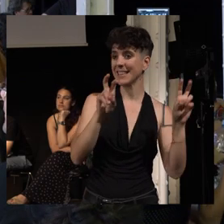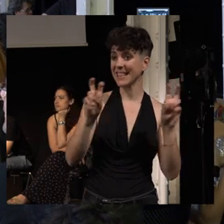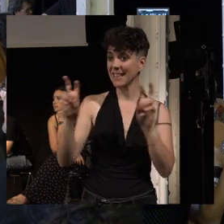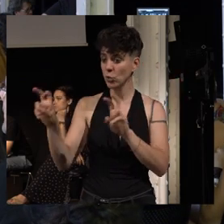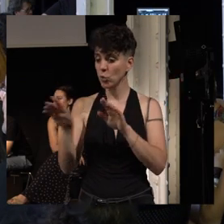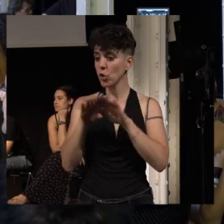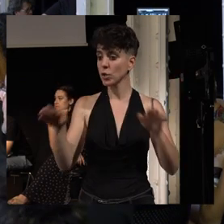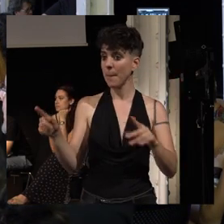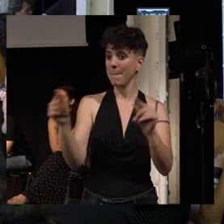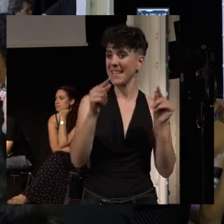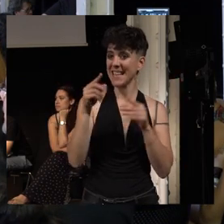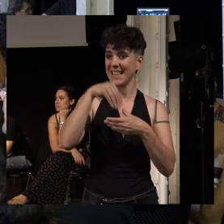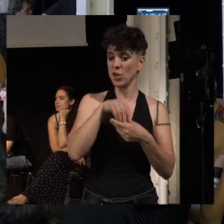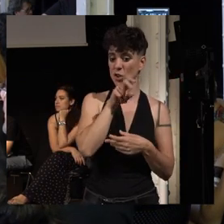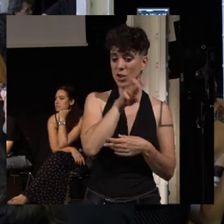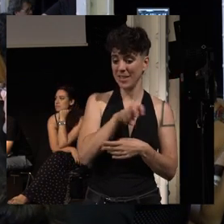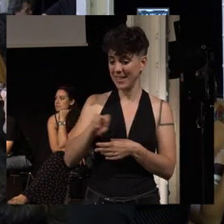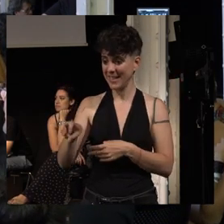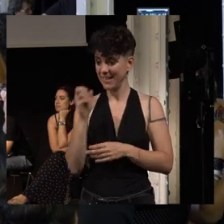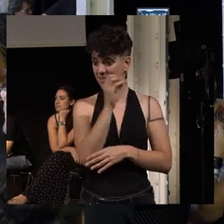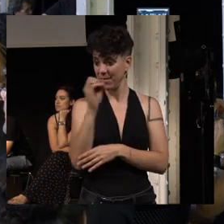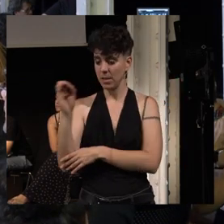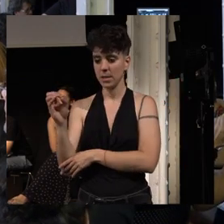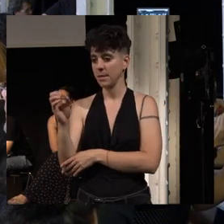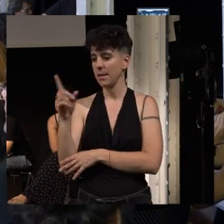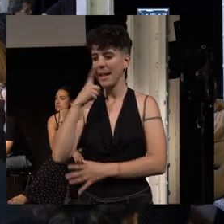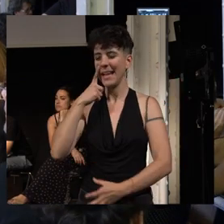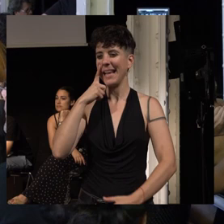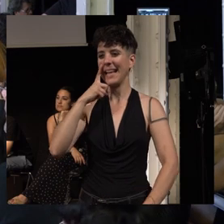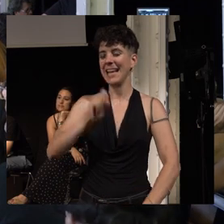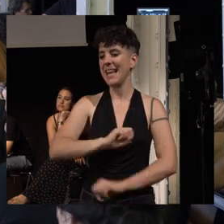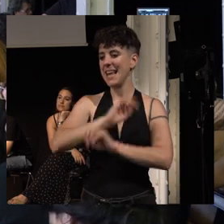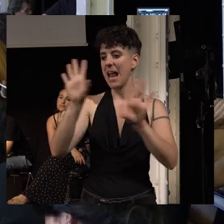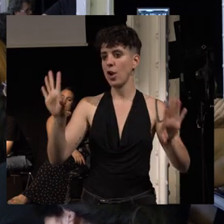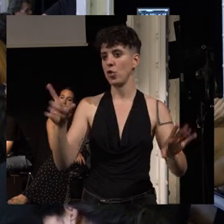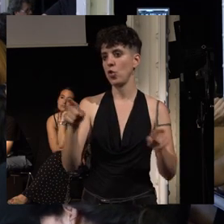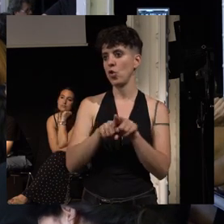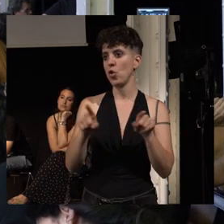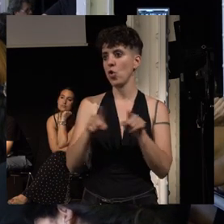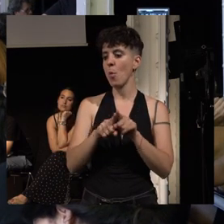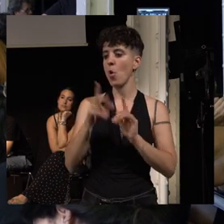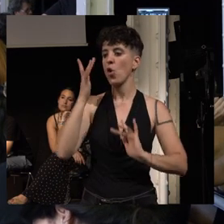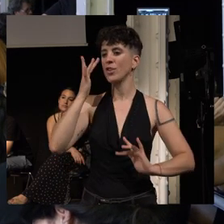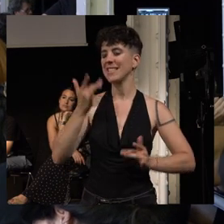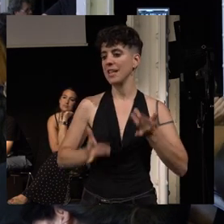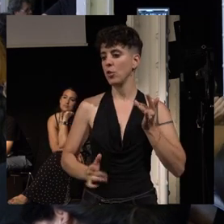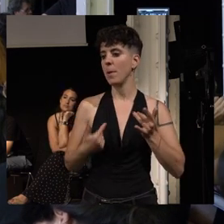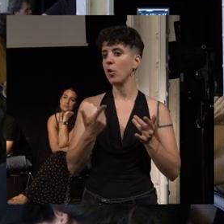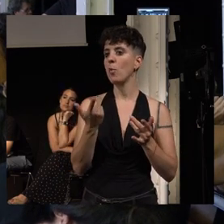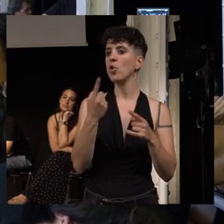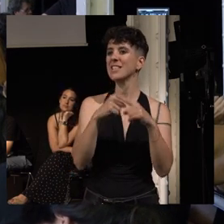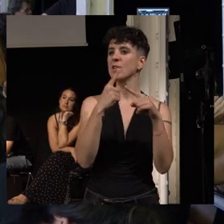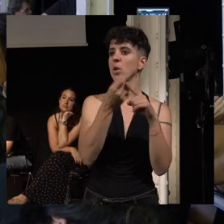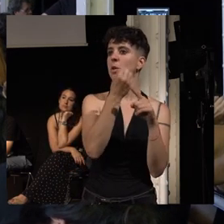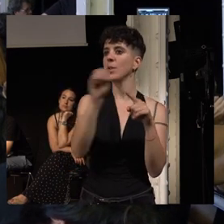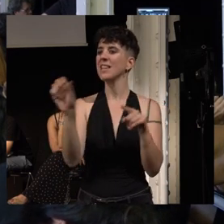y las constituciones, está dando cuenta de un síntoma importante con respecto a qué sujetos considera desobedientes sexuales